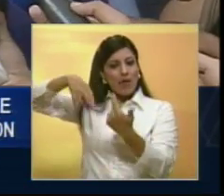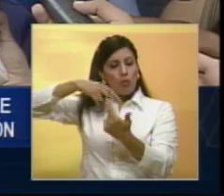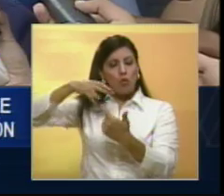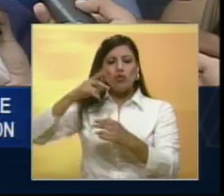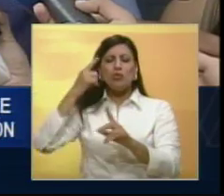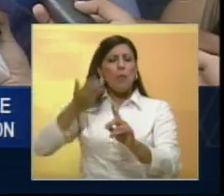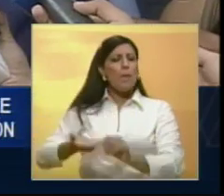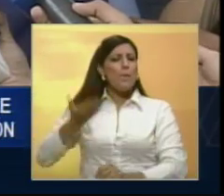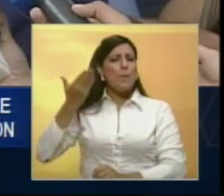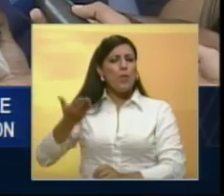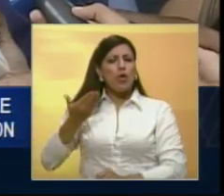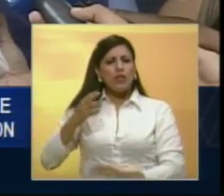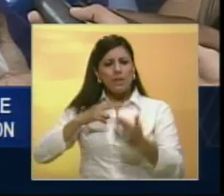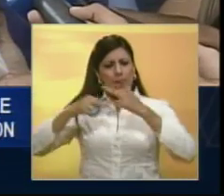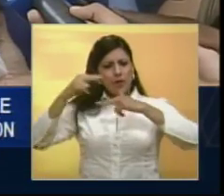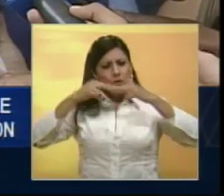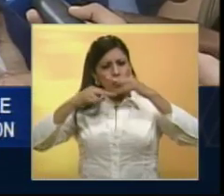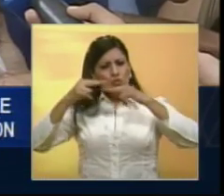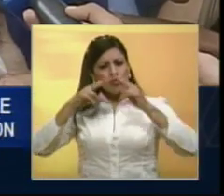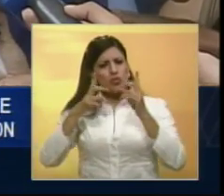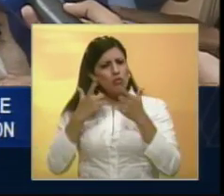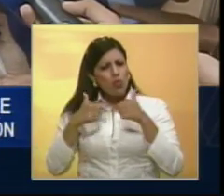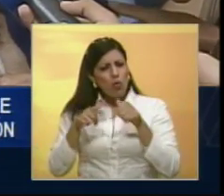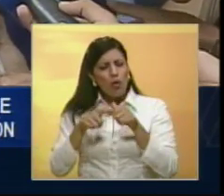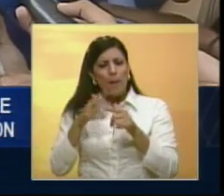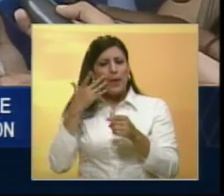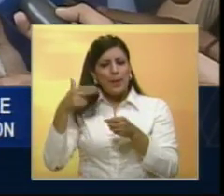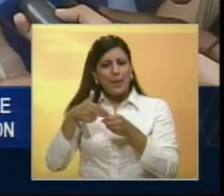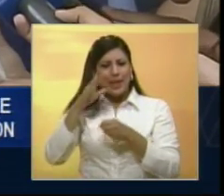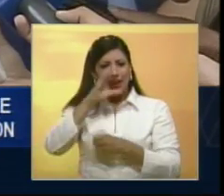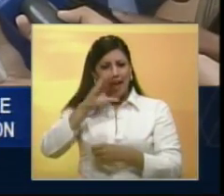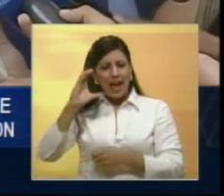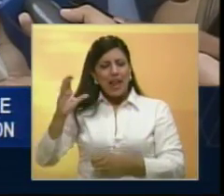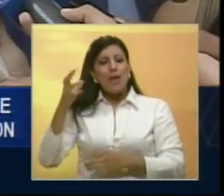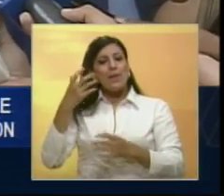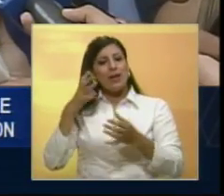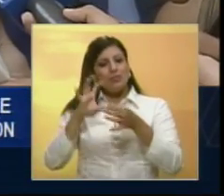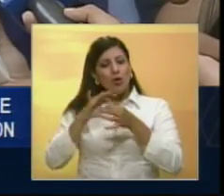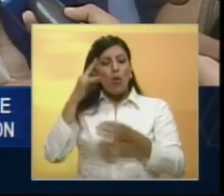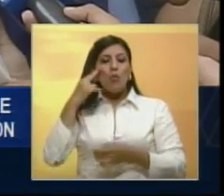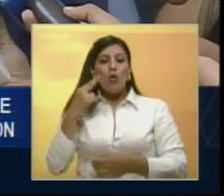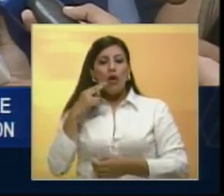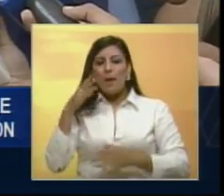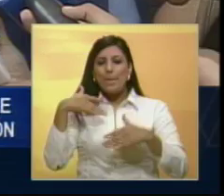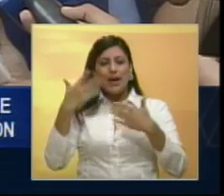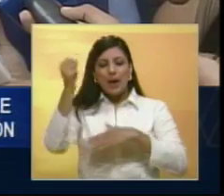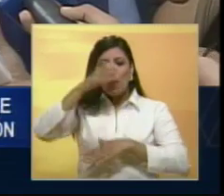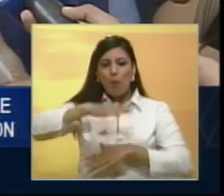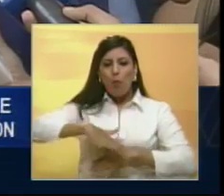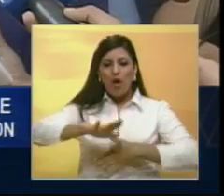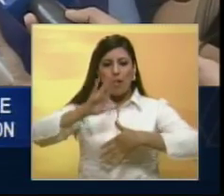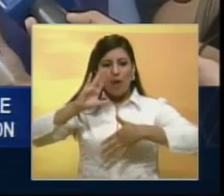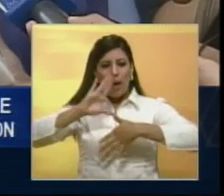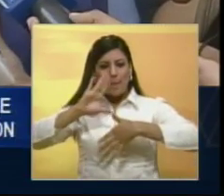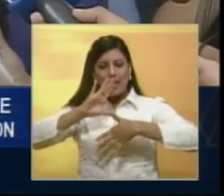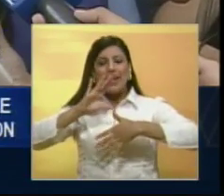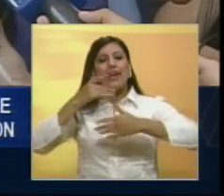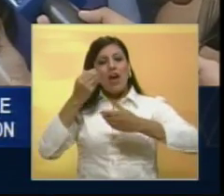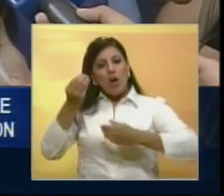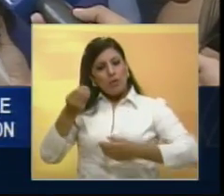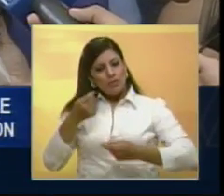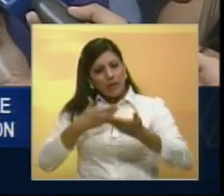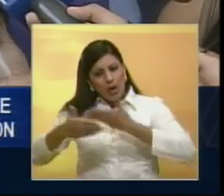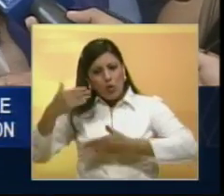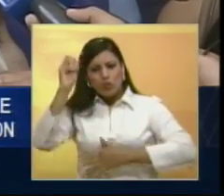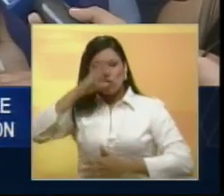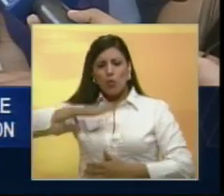es fundamental en la construcción de organismos como Petrocaribe, la Alianza Bolivariana para los Pueblos de América, el Tratado de Comercio de los